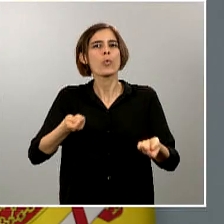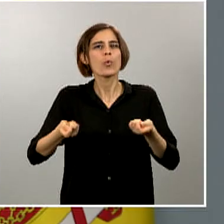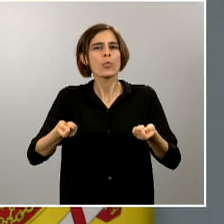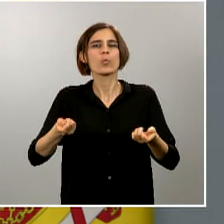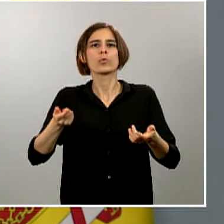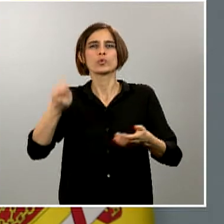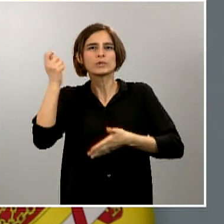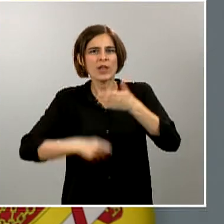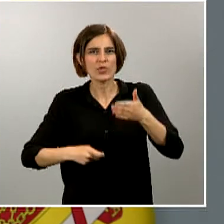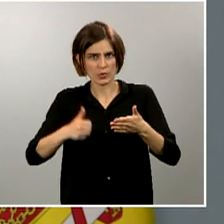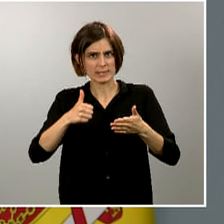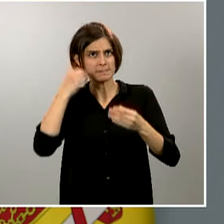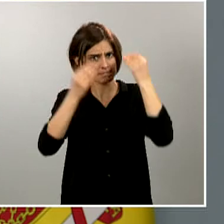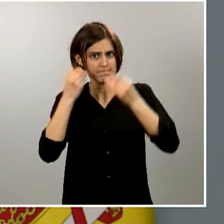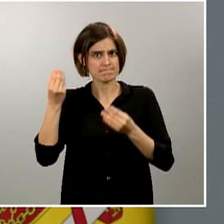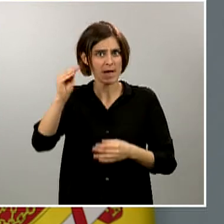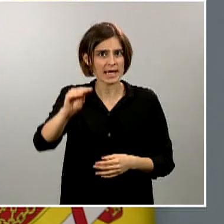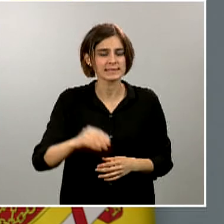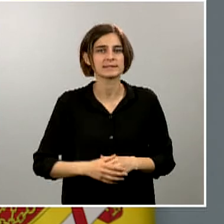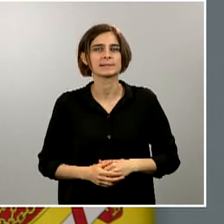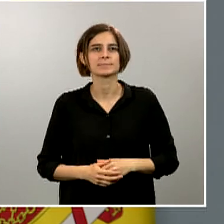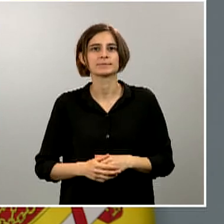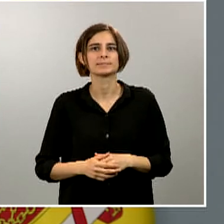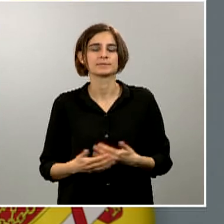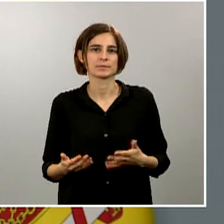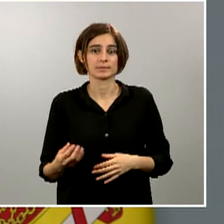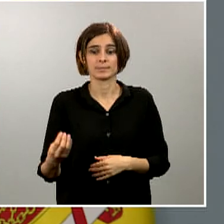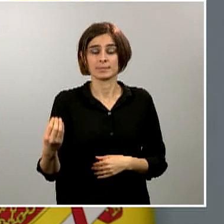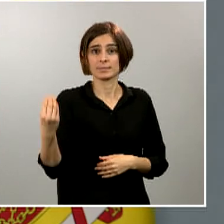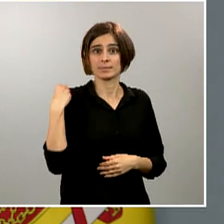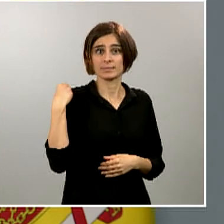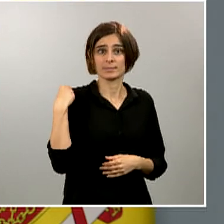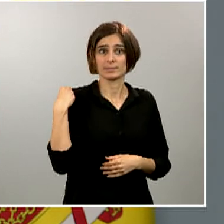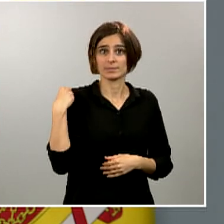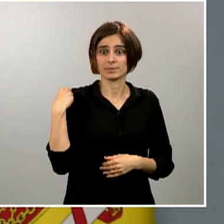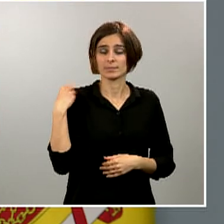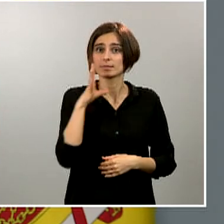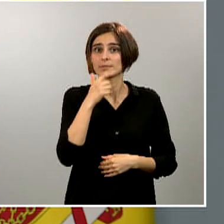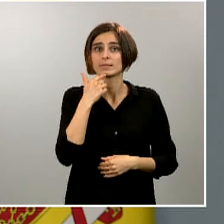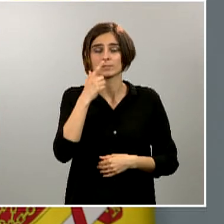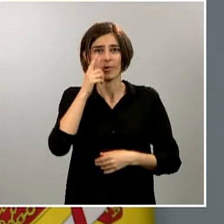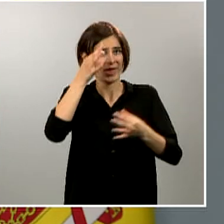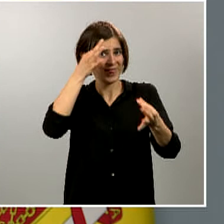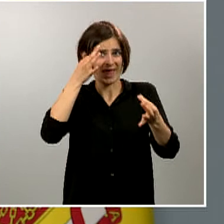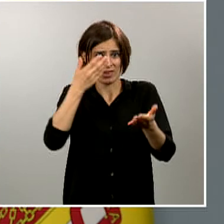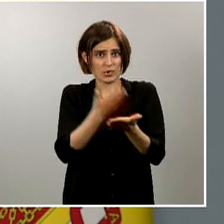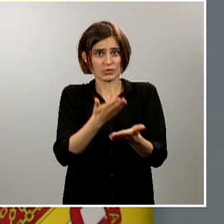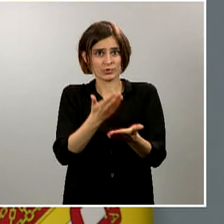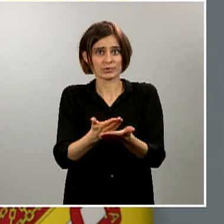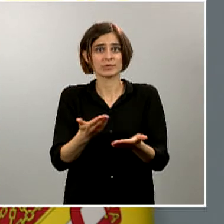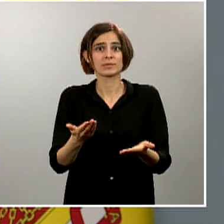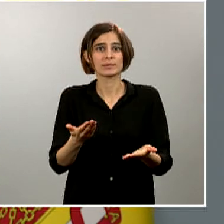por negar la mayor de la pregunta, sino porque tenemos datos objetivos de que la movilidad en los